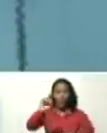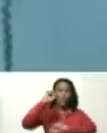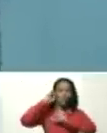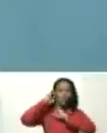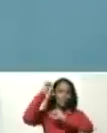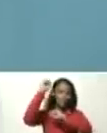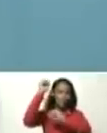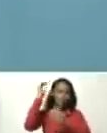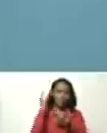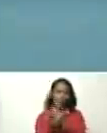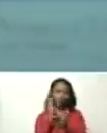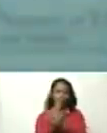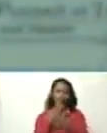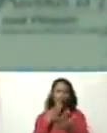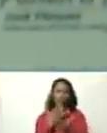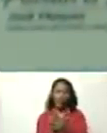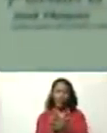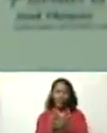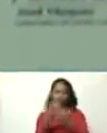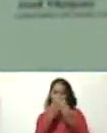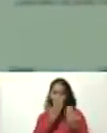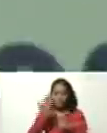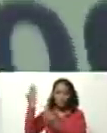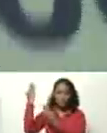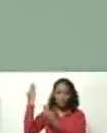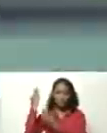venciendo siempre. Muchas gracias. Adelante.